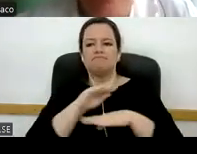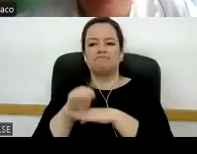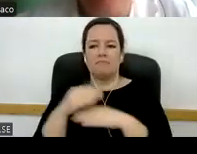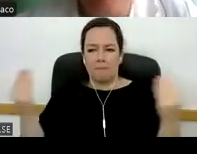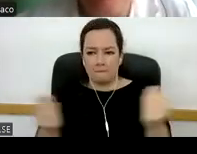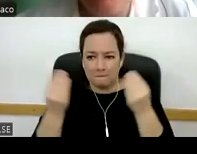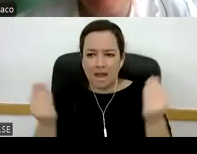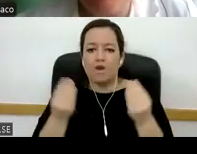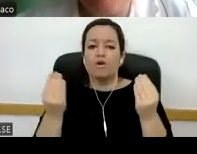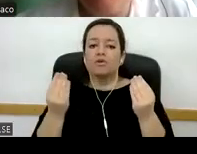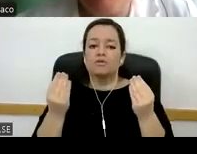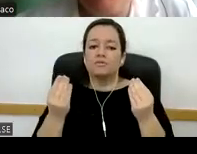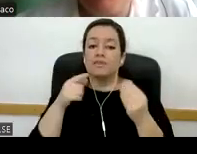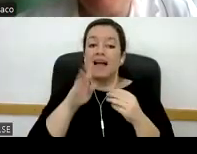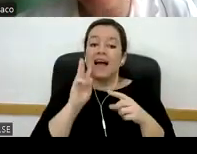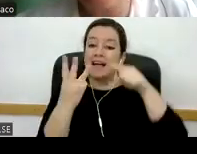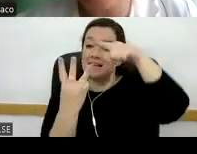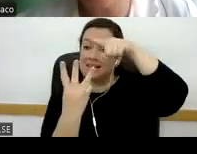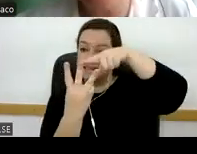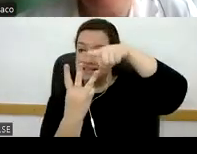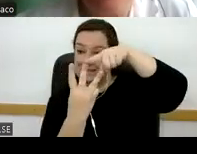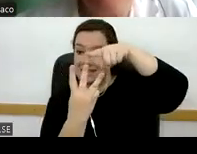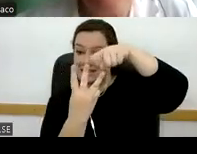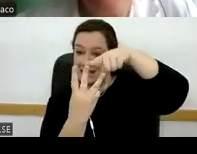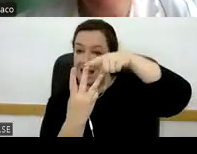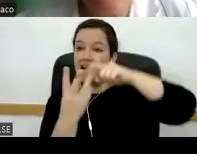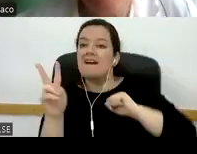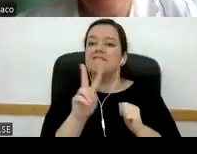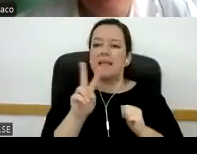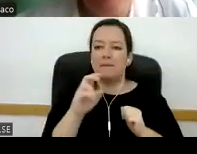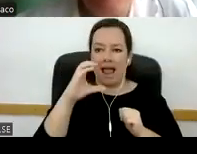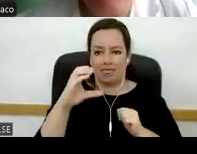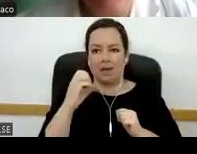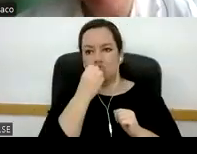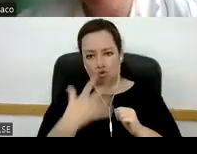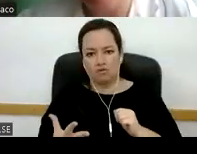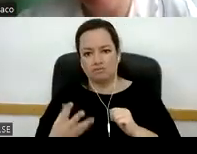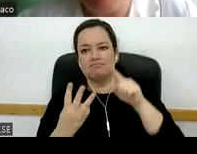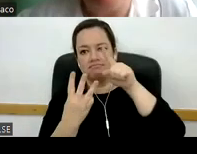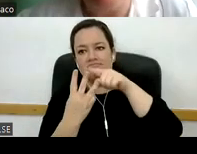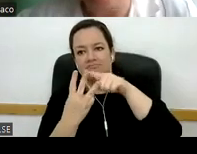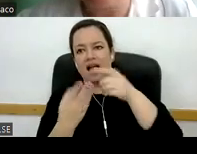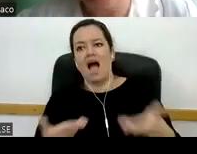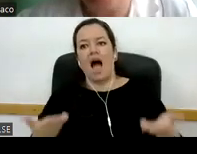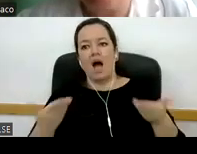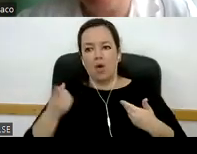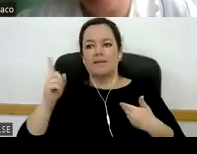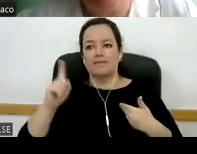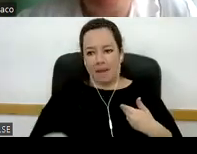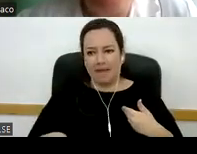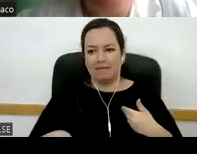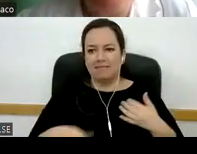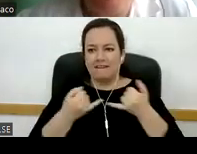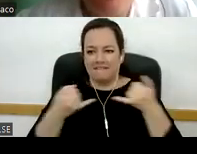el Cistus incanus es muy rico en vitaminas antioxidantes, en vitamina C. Por lo tanto, también podemos revertir la dislipemia con